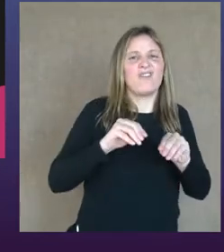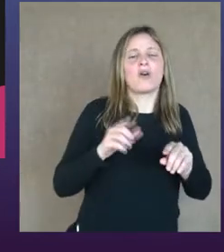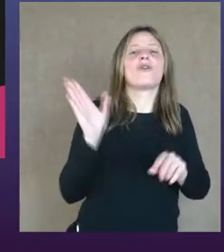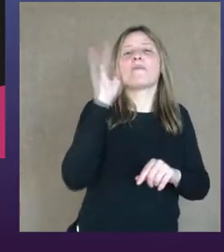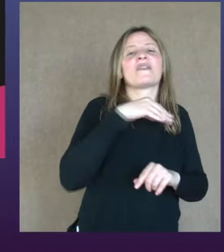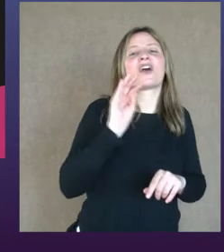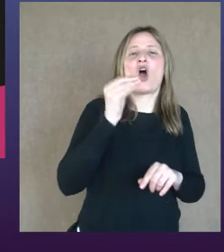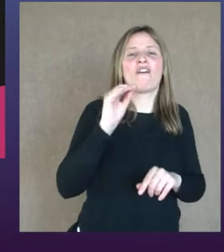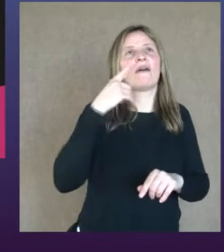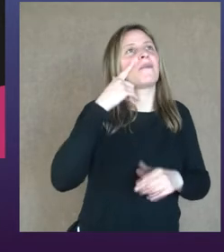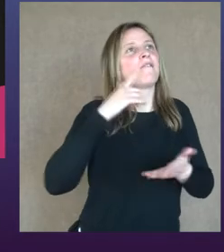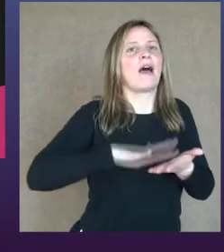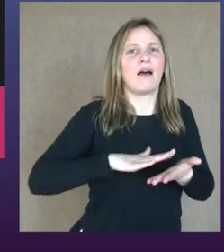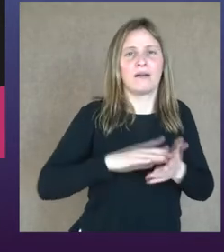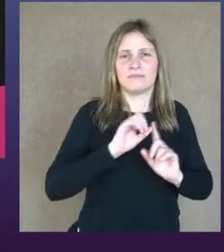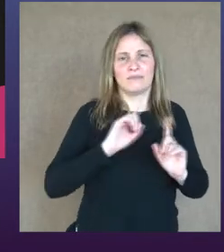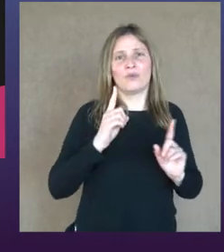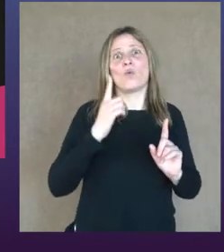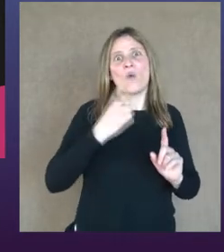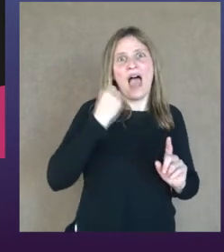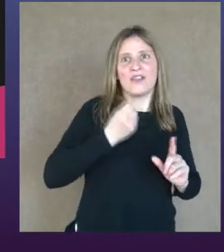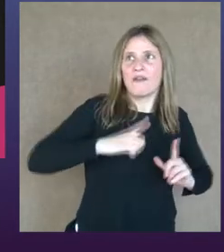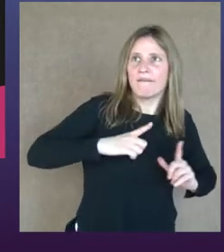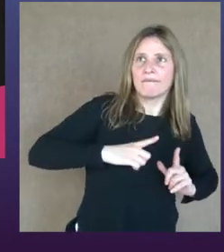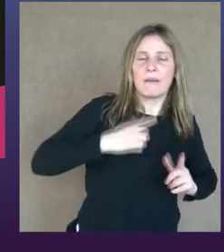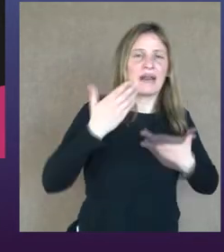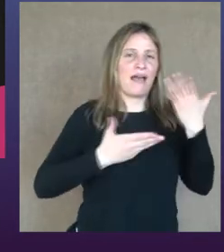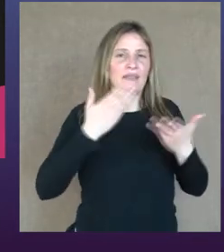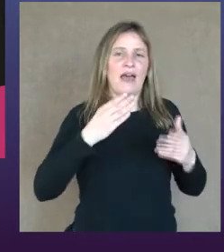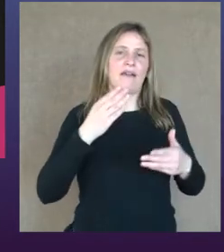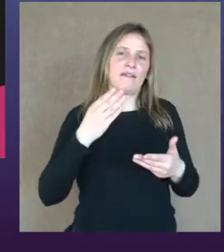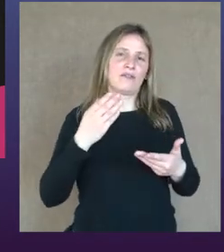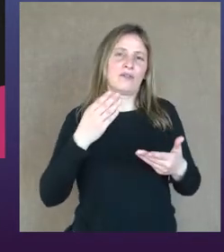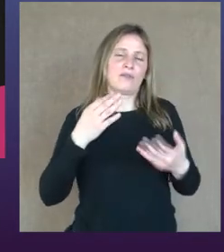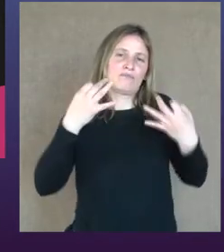un joven porque la gente espera un año para cantar una ópera. Entonces,